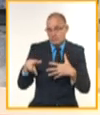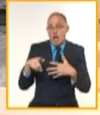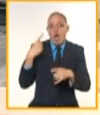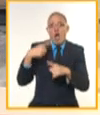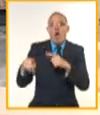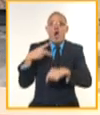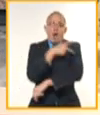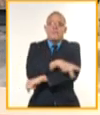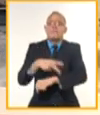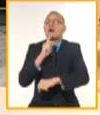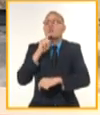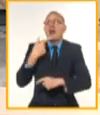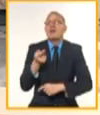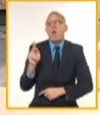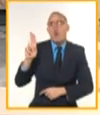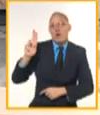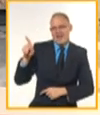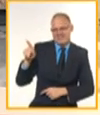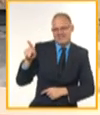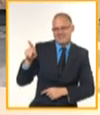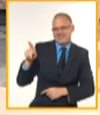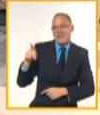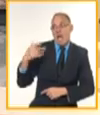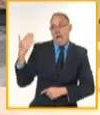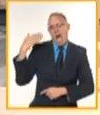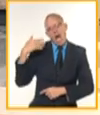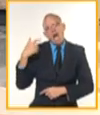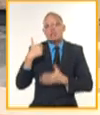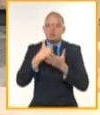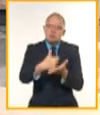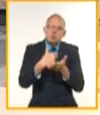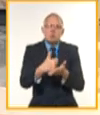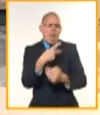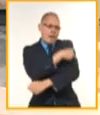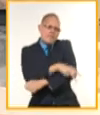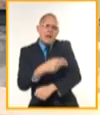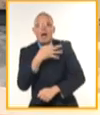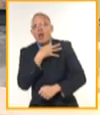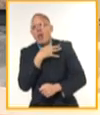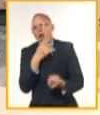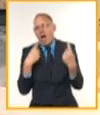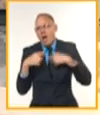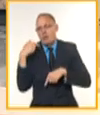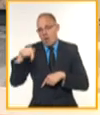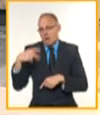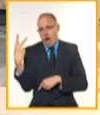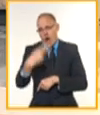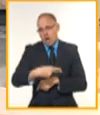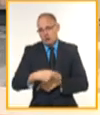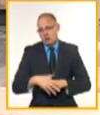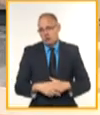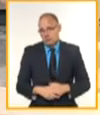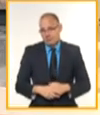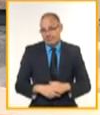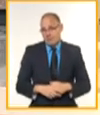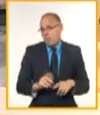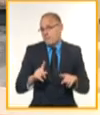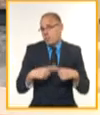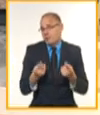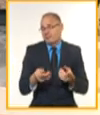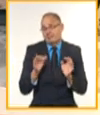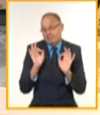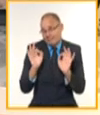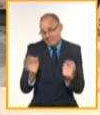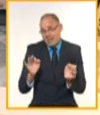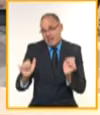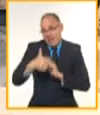días. Sí, Mejía. Primero porque había comenzado desde los recortes anunciados por Trump, más